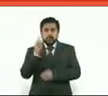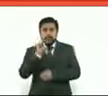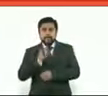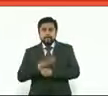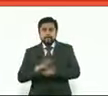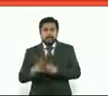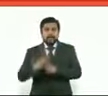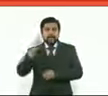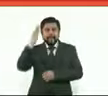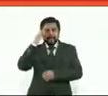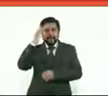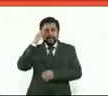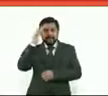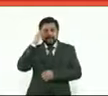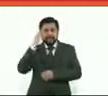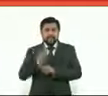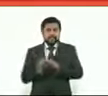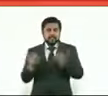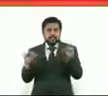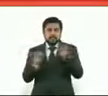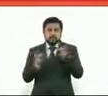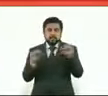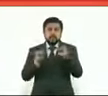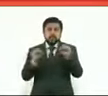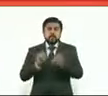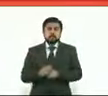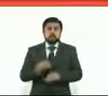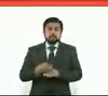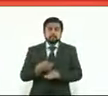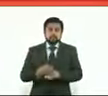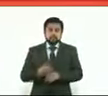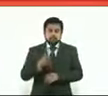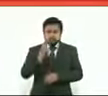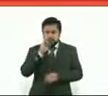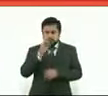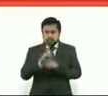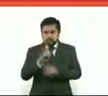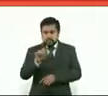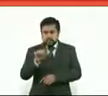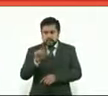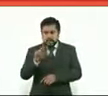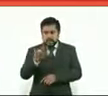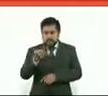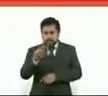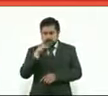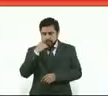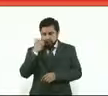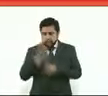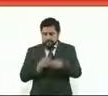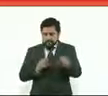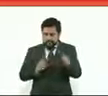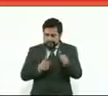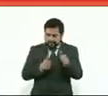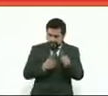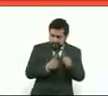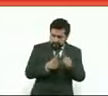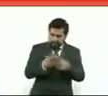Castro, tratando de aprovechar la circunstancia, aunque aquí en la bajada,